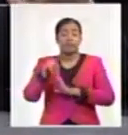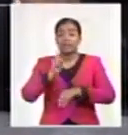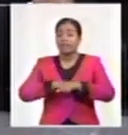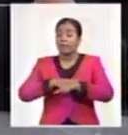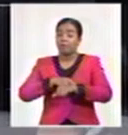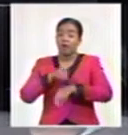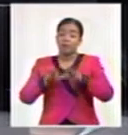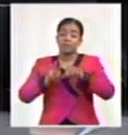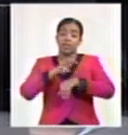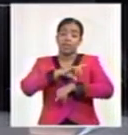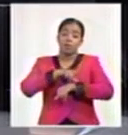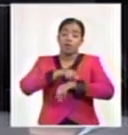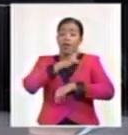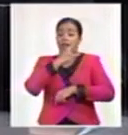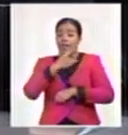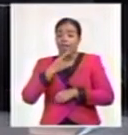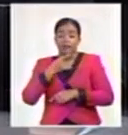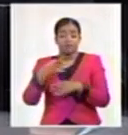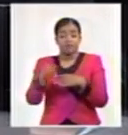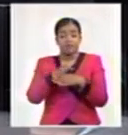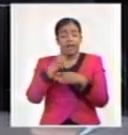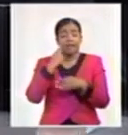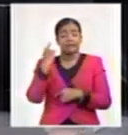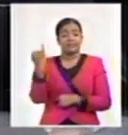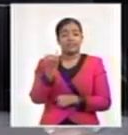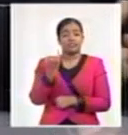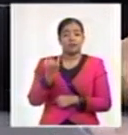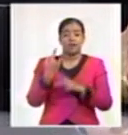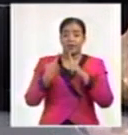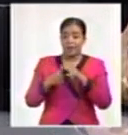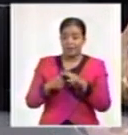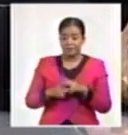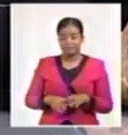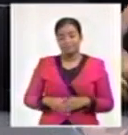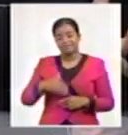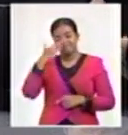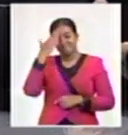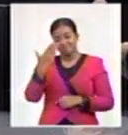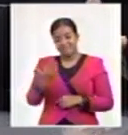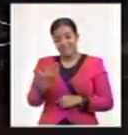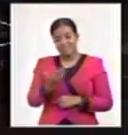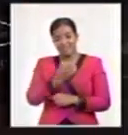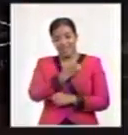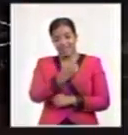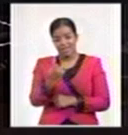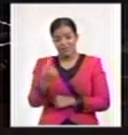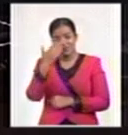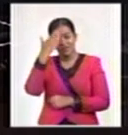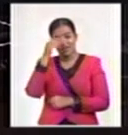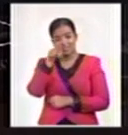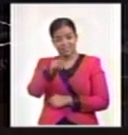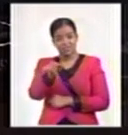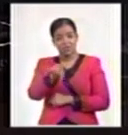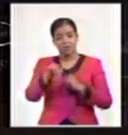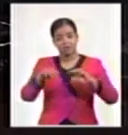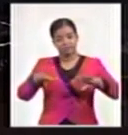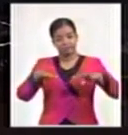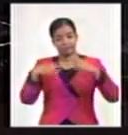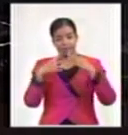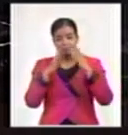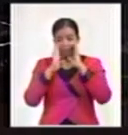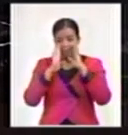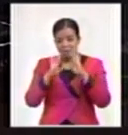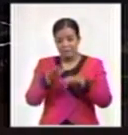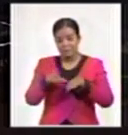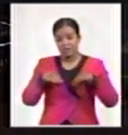distendidos en el tiempo a nivel internacional. Muchas gracias, repito, a los tres, muchas gracias a usted también por su atención y nos vamos con